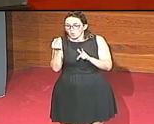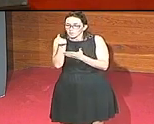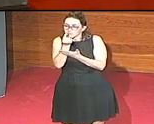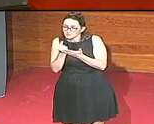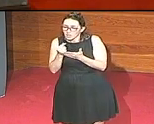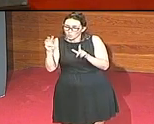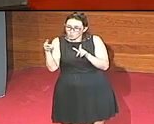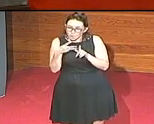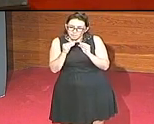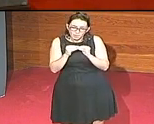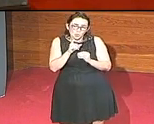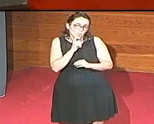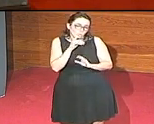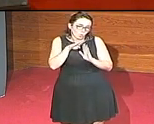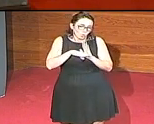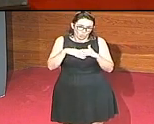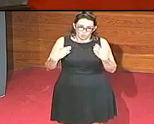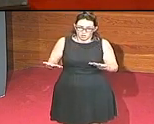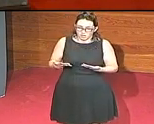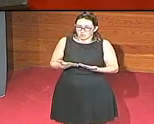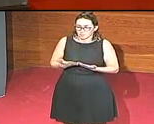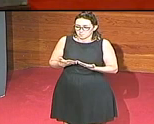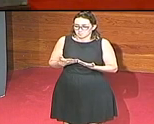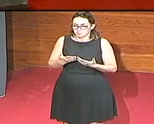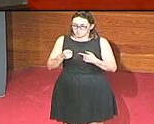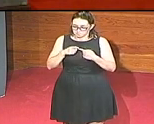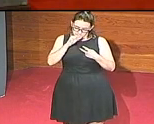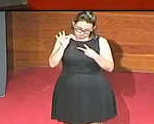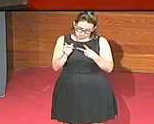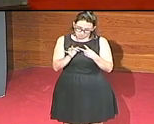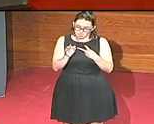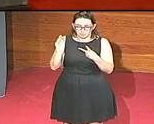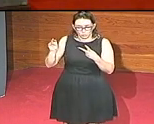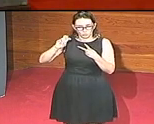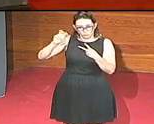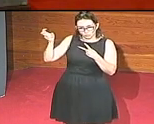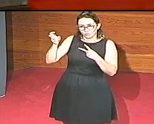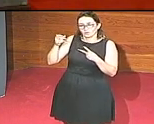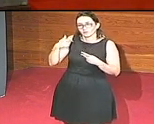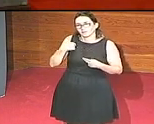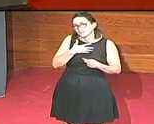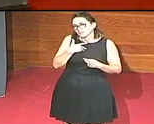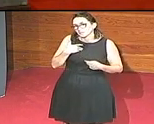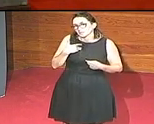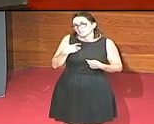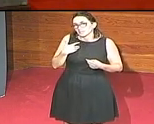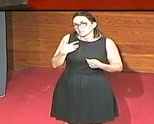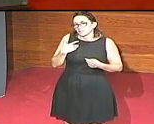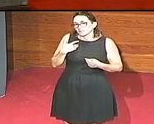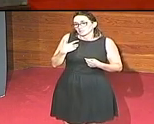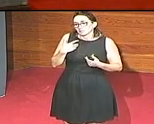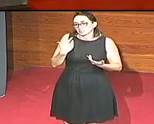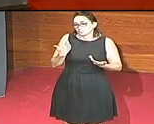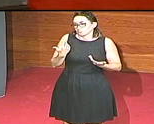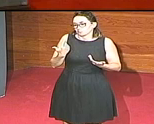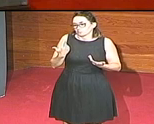web y bueno y luego aparte quería preguntarte si bueno vastamente referente